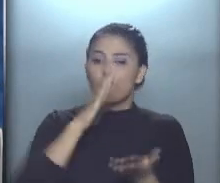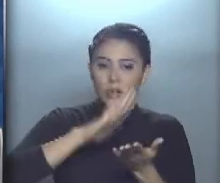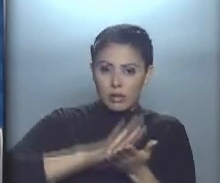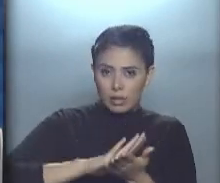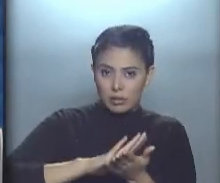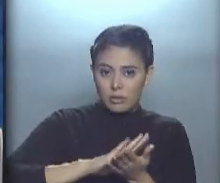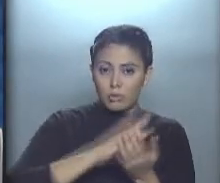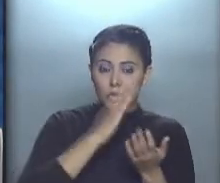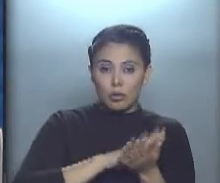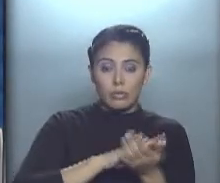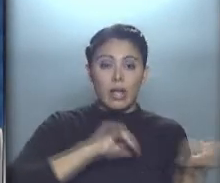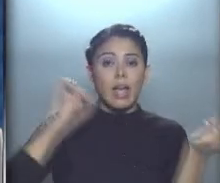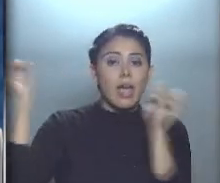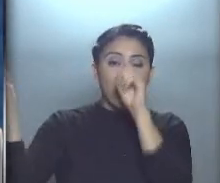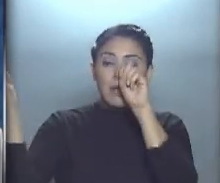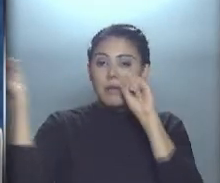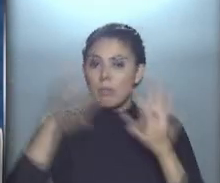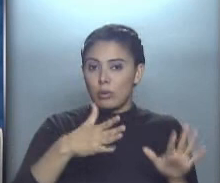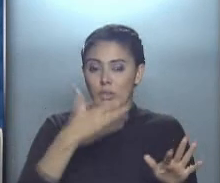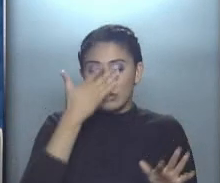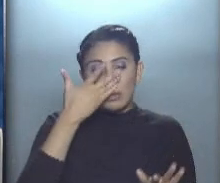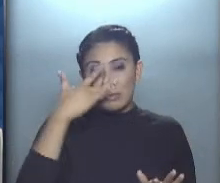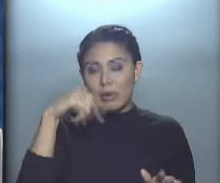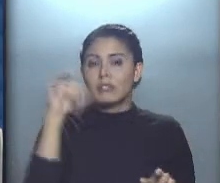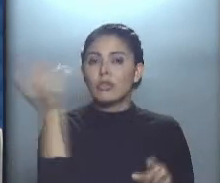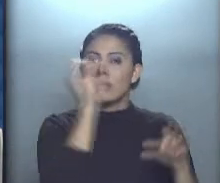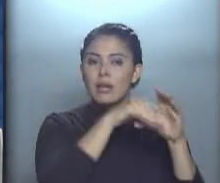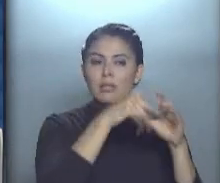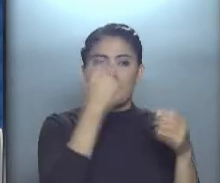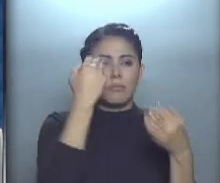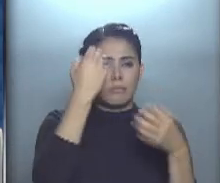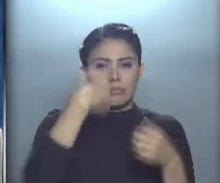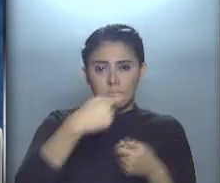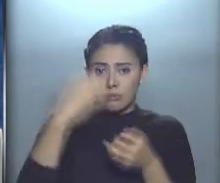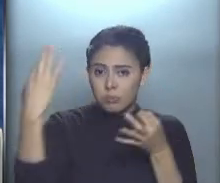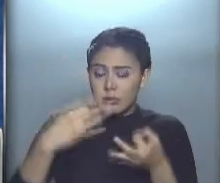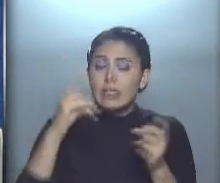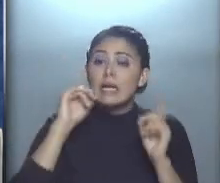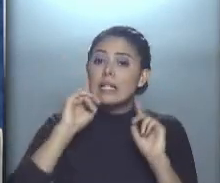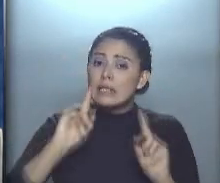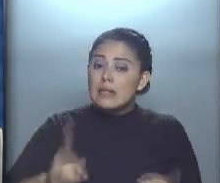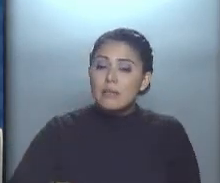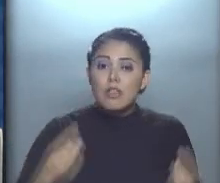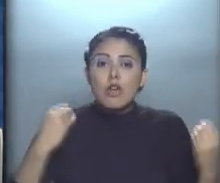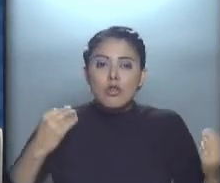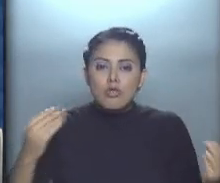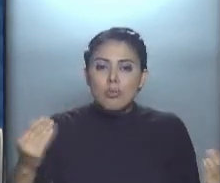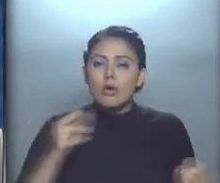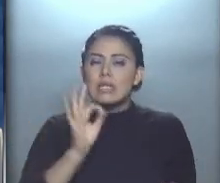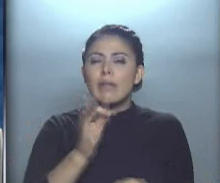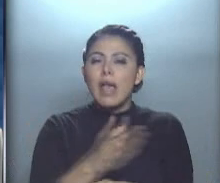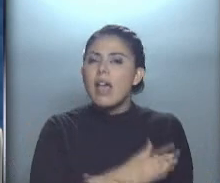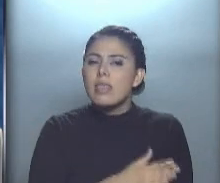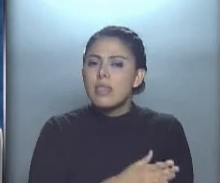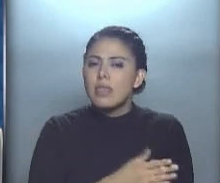de importaciones para tener un programa del uso adecuado de reservas, hasta los mecanismos de generación de previsibilidad en la toma